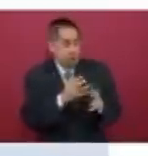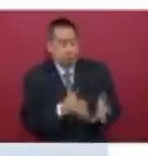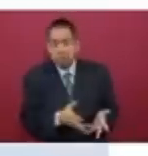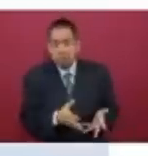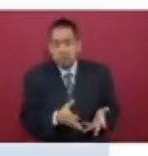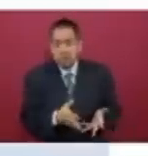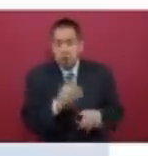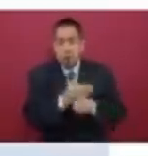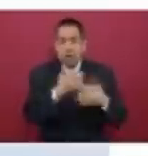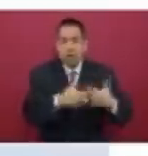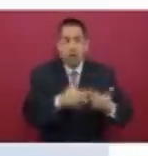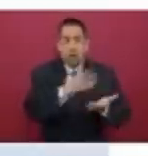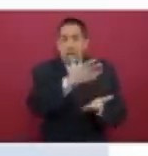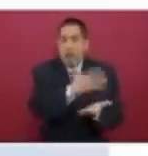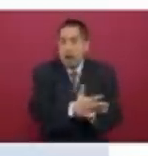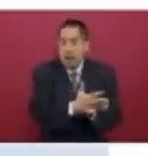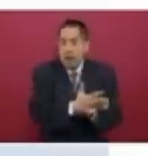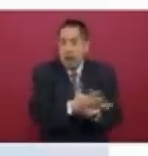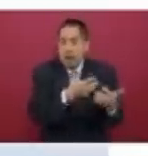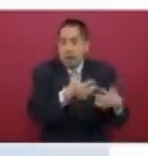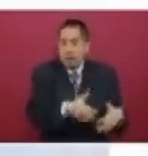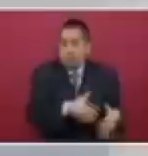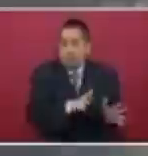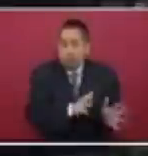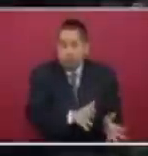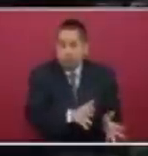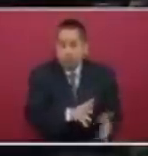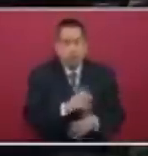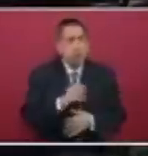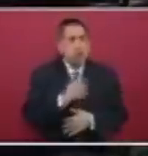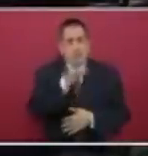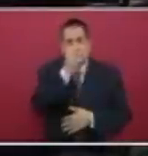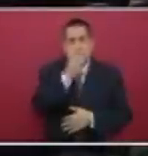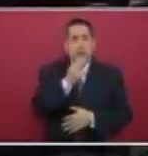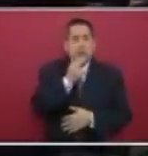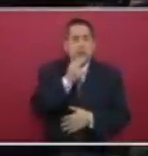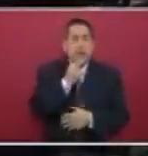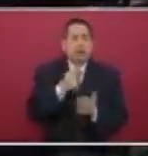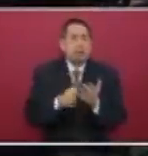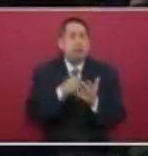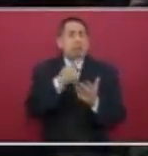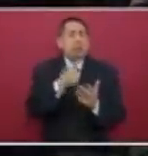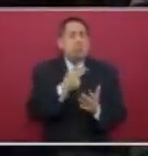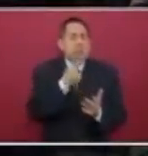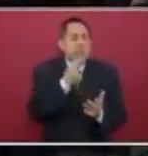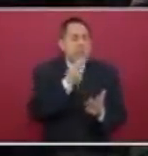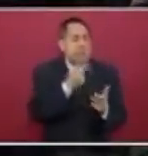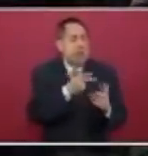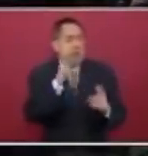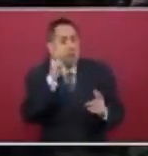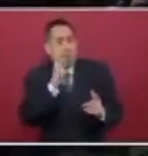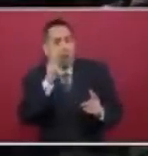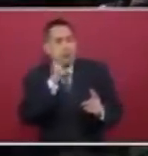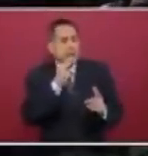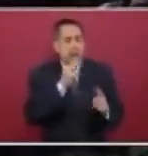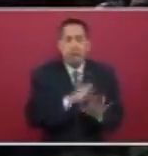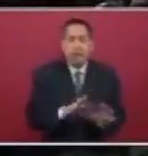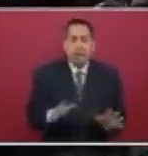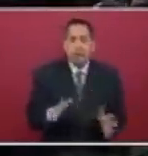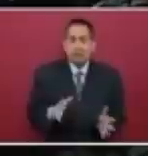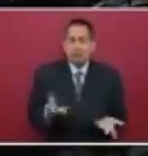parada solamente ha estado en funcionamiento en algunos momentos por pruebas que se le han hecho